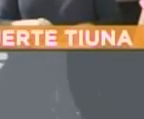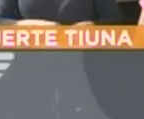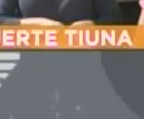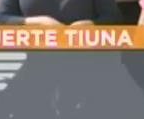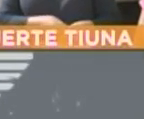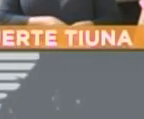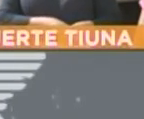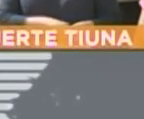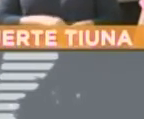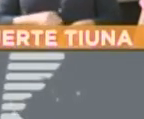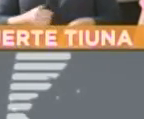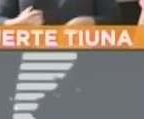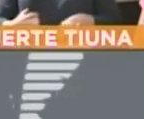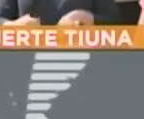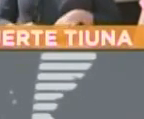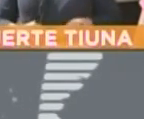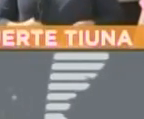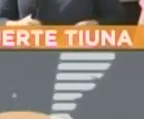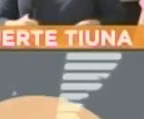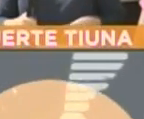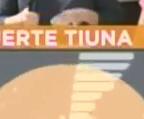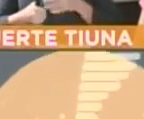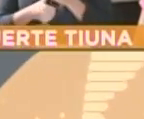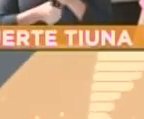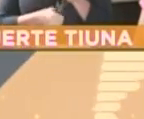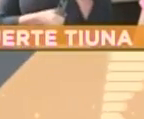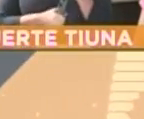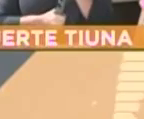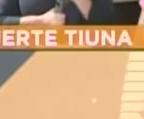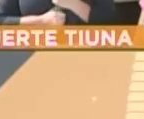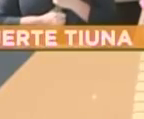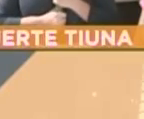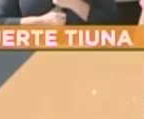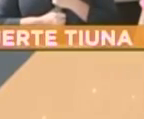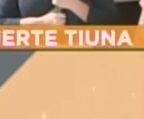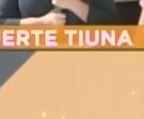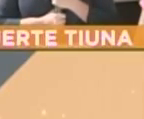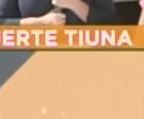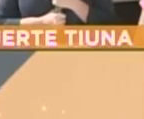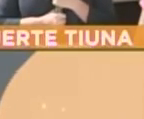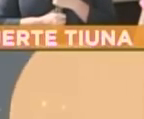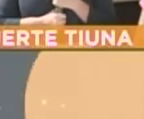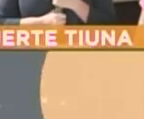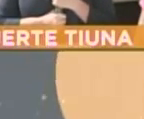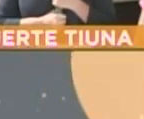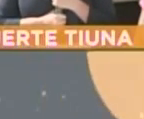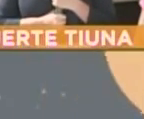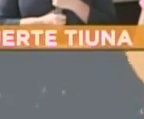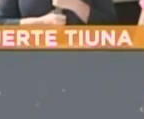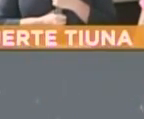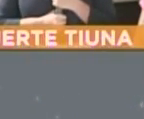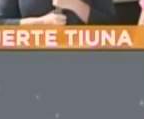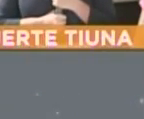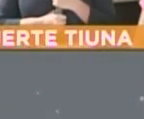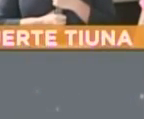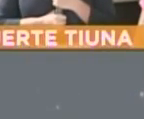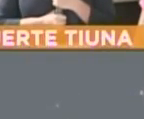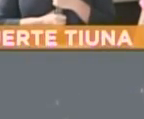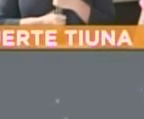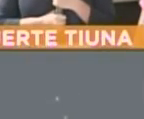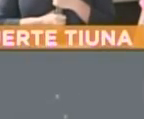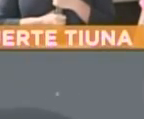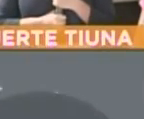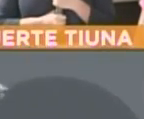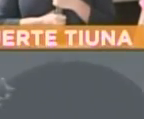Jueves de Somos Venezuela, jueves de misiones, jueves del carnet de la patria. Ya llevamos con